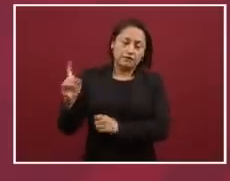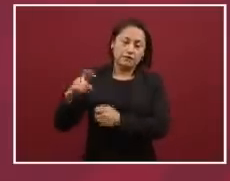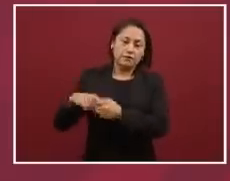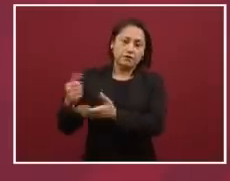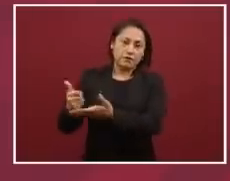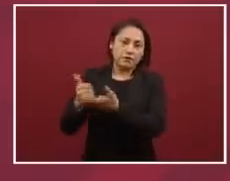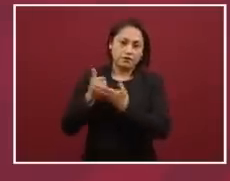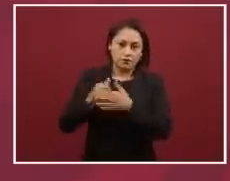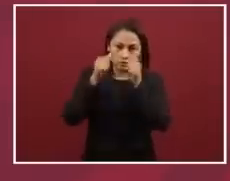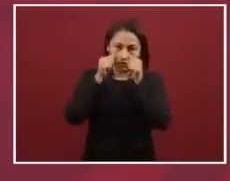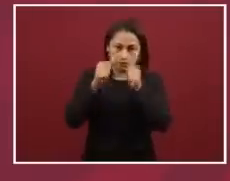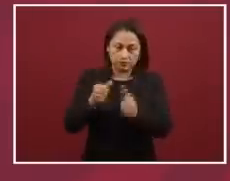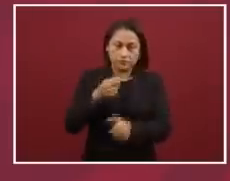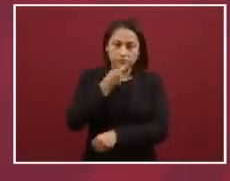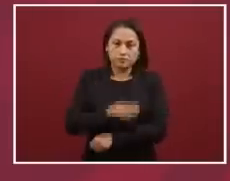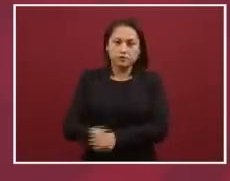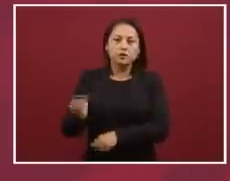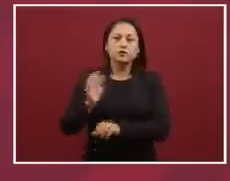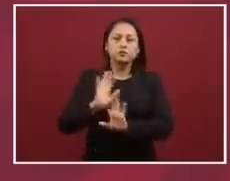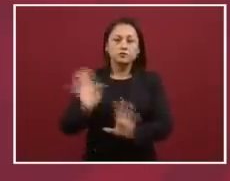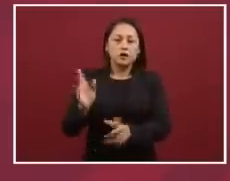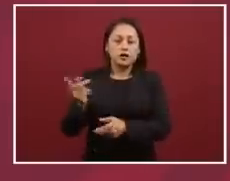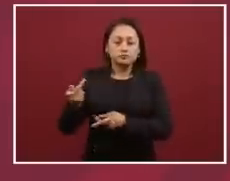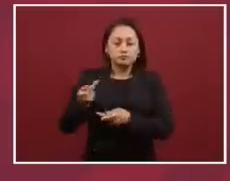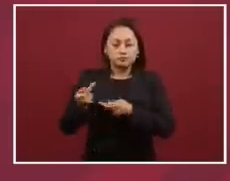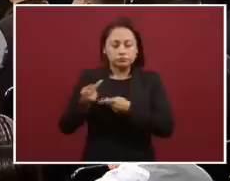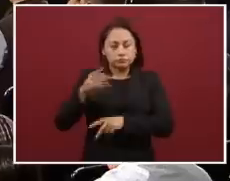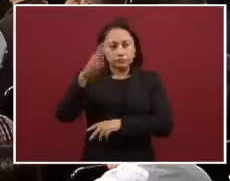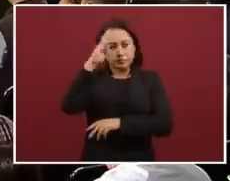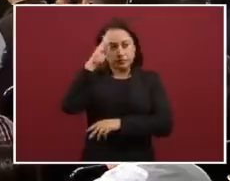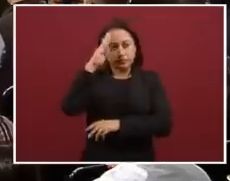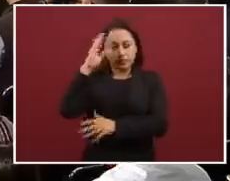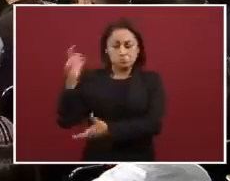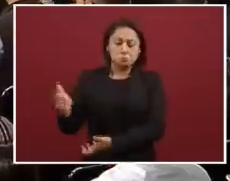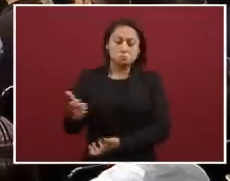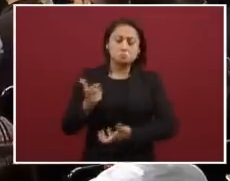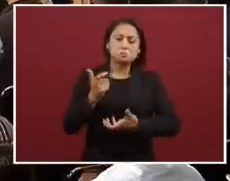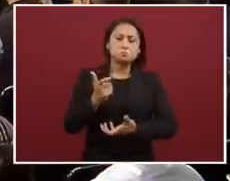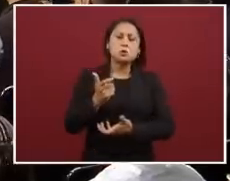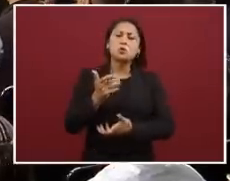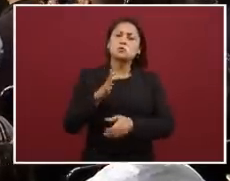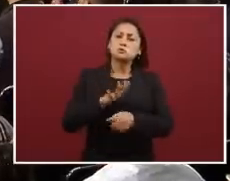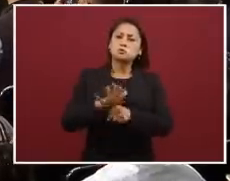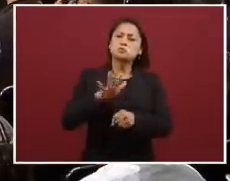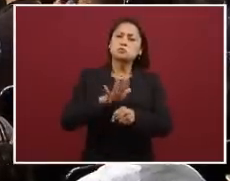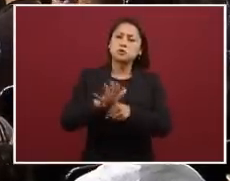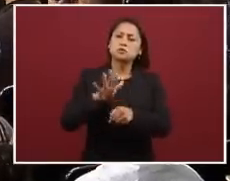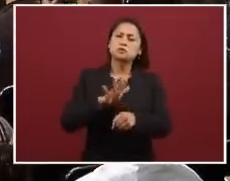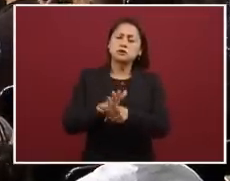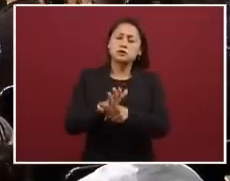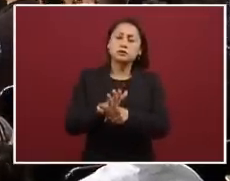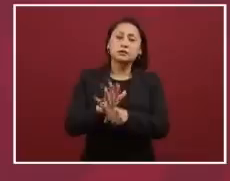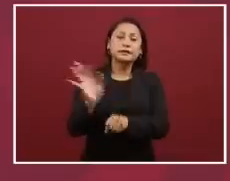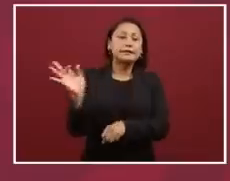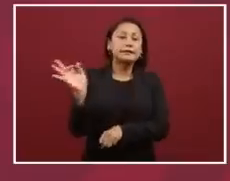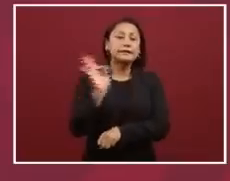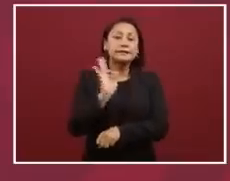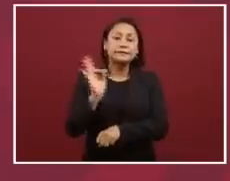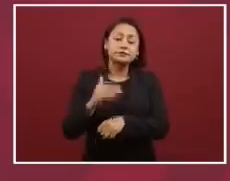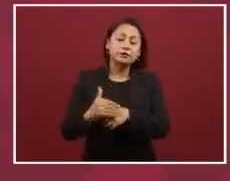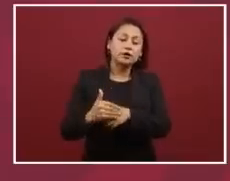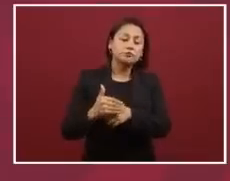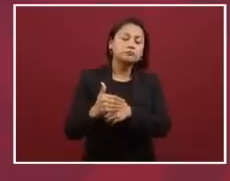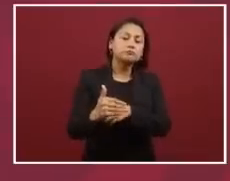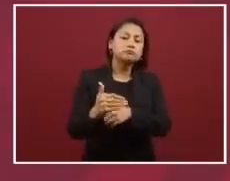menores, podemos hacerlo con los recursos que tenemos. Si en el camino surgen necesidades adicionales, pues también lo